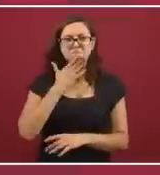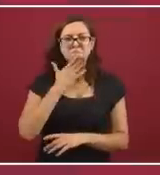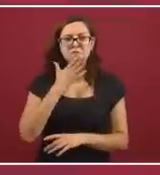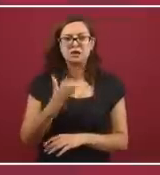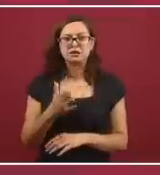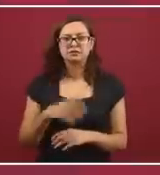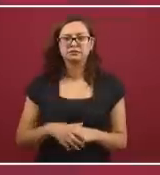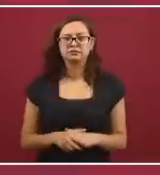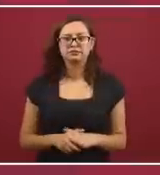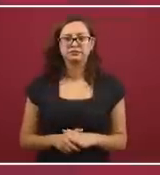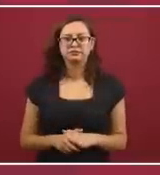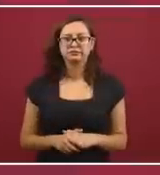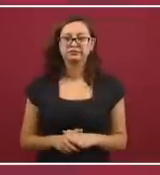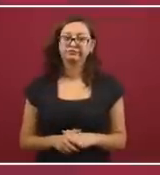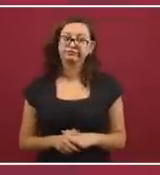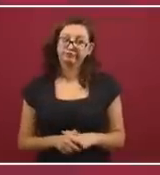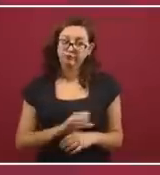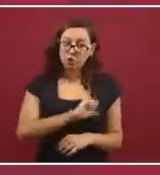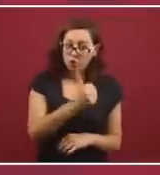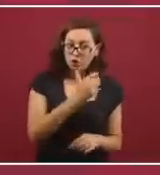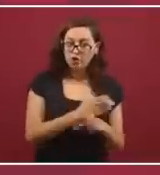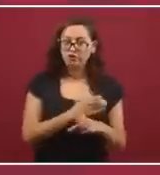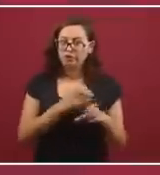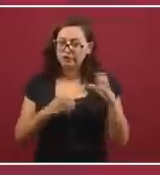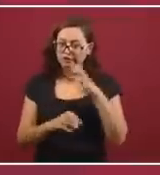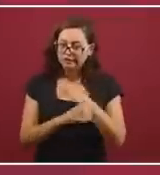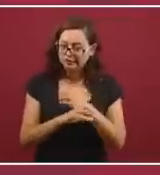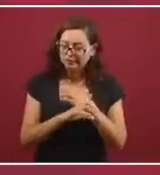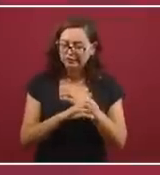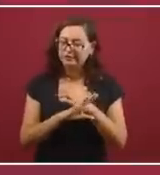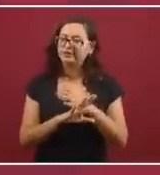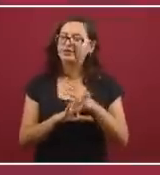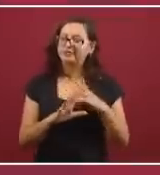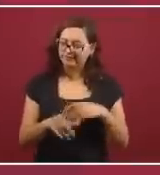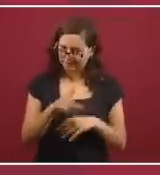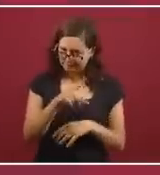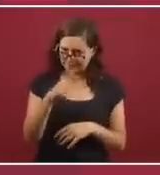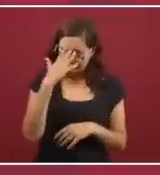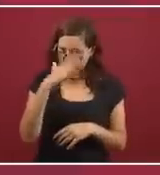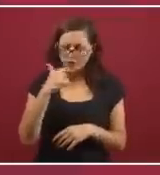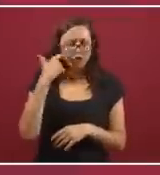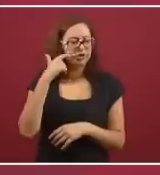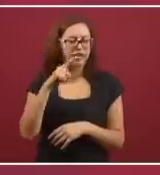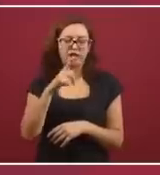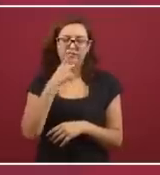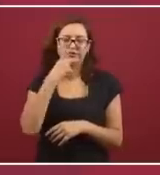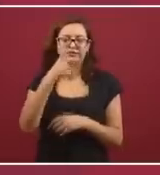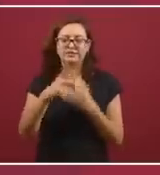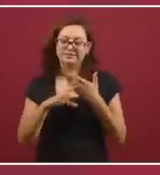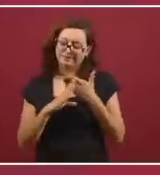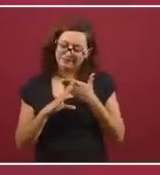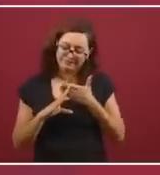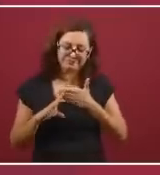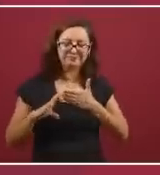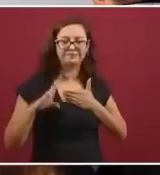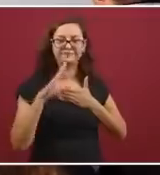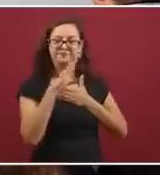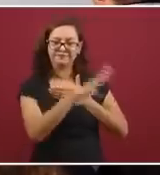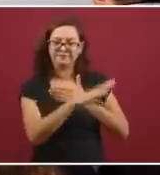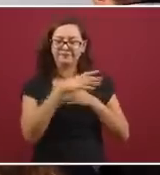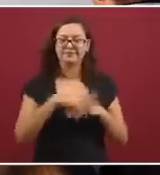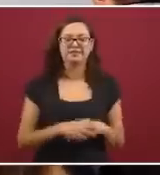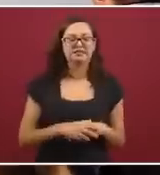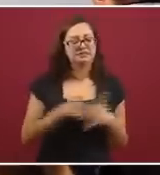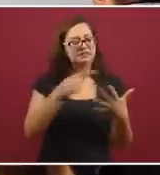hacer a un lado ciertas cosas no quiero hablar de eso este todo lo que tiene que ver con